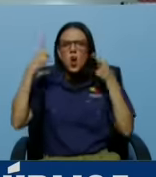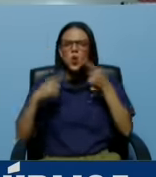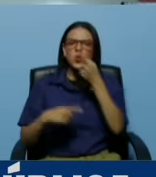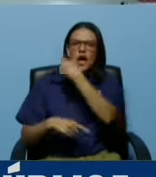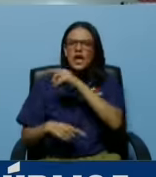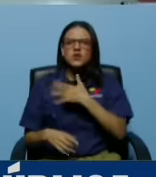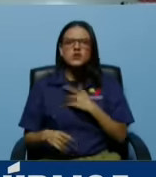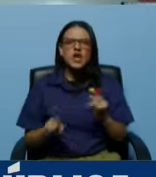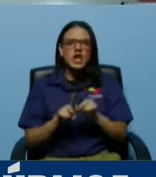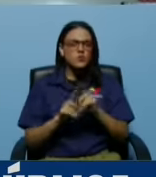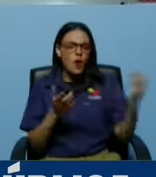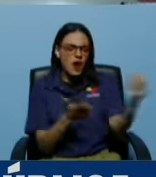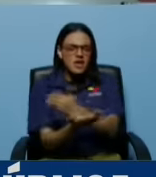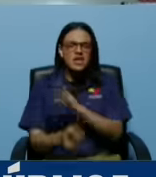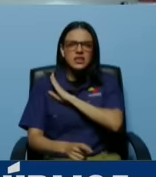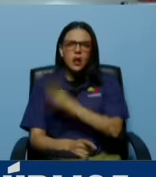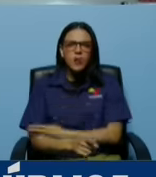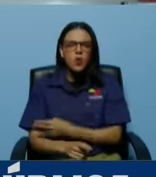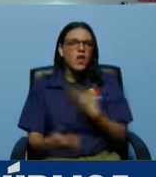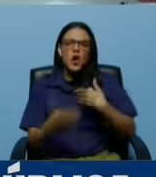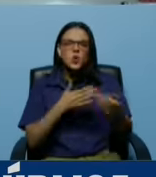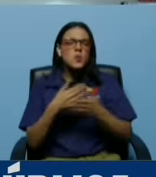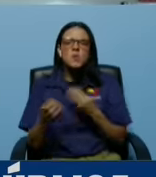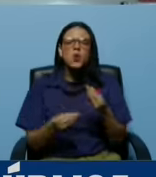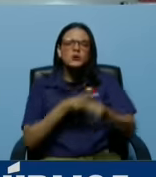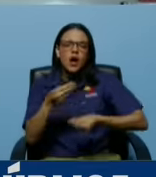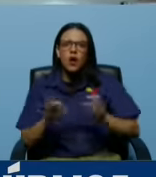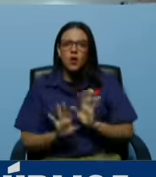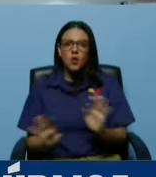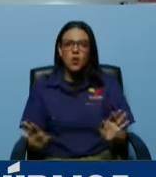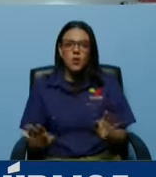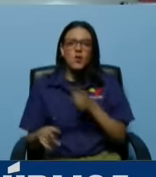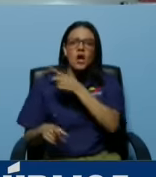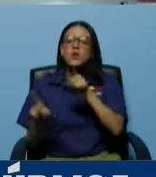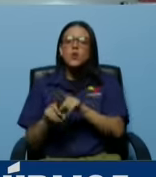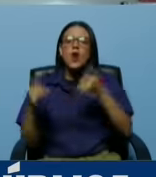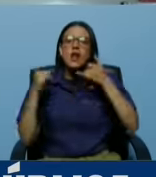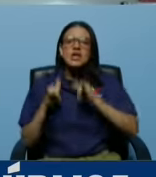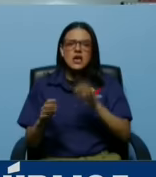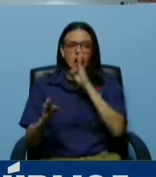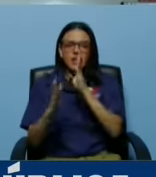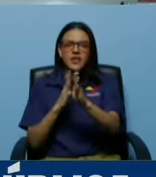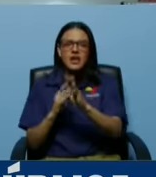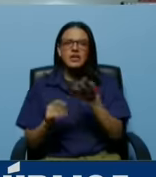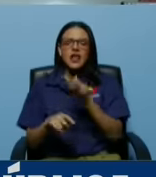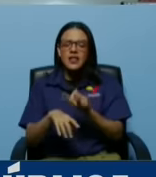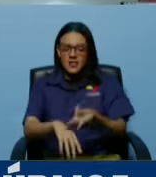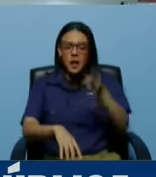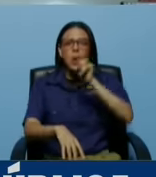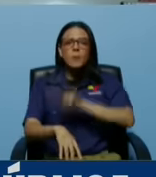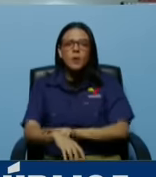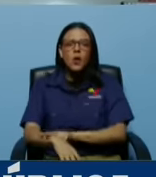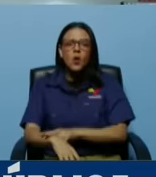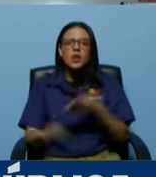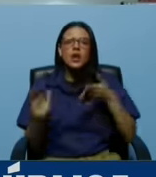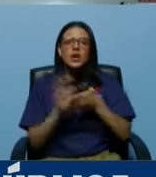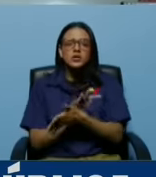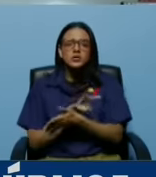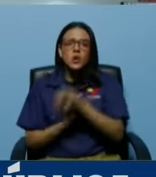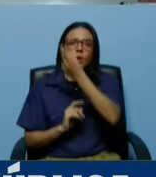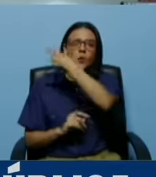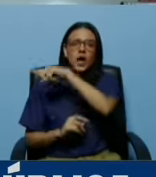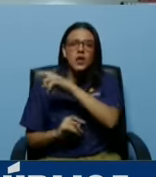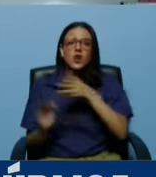extrema derecha neonazi, hija directa de los peores, vamos a decir, restos o resabios